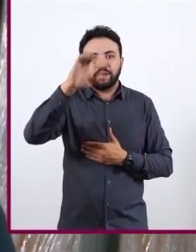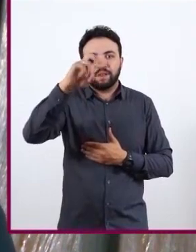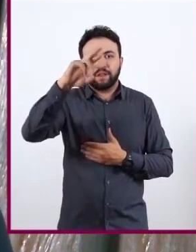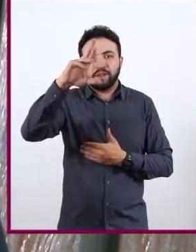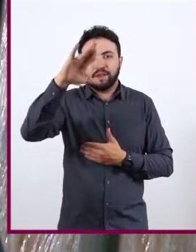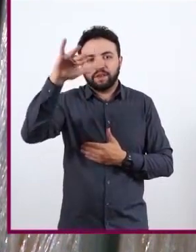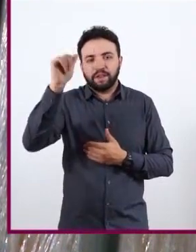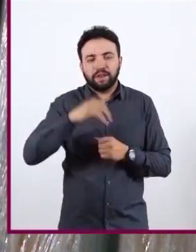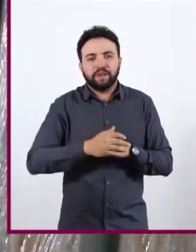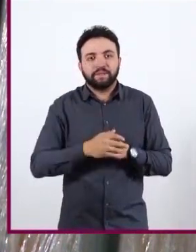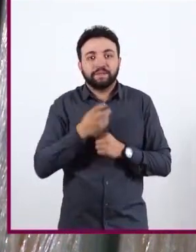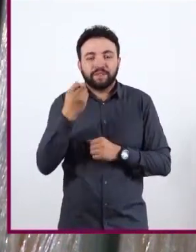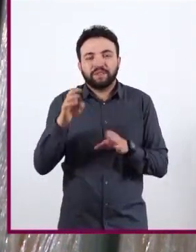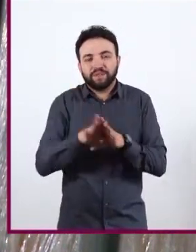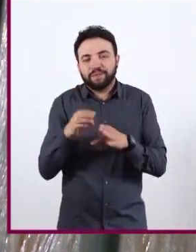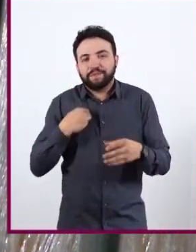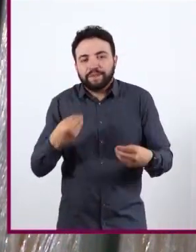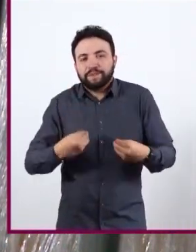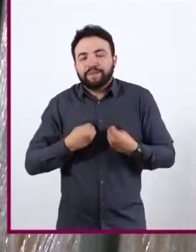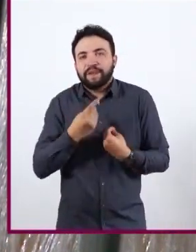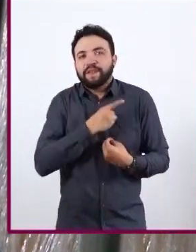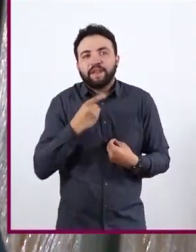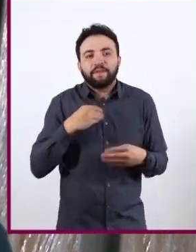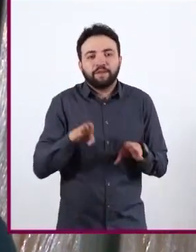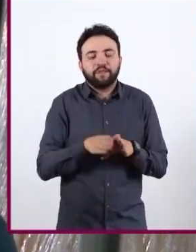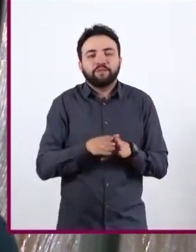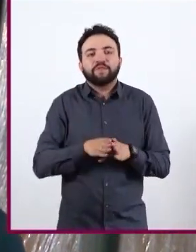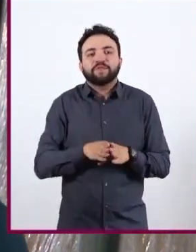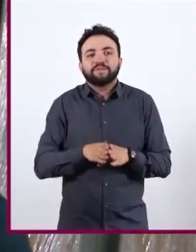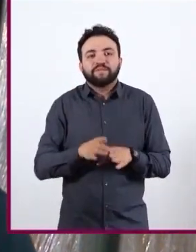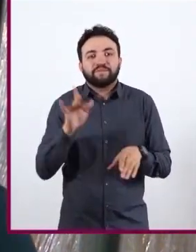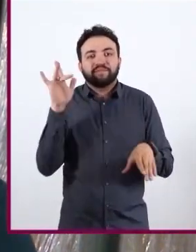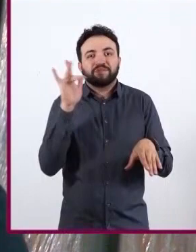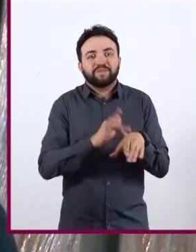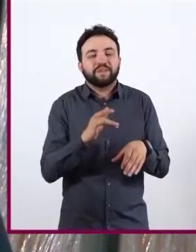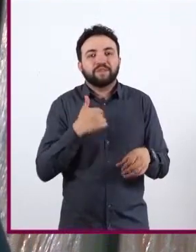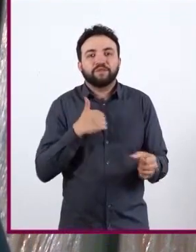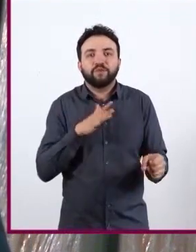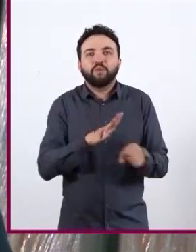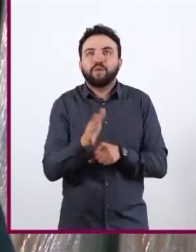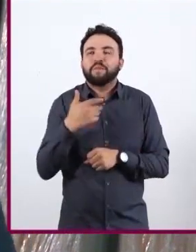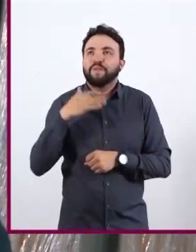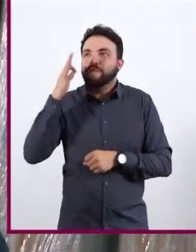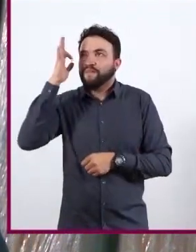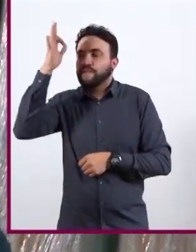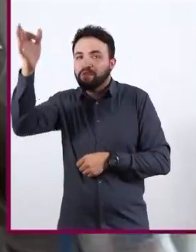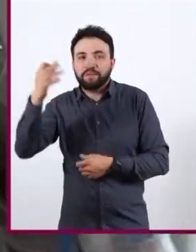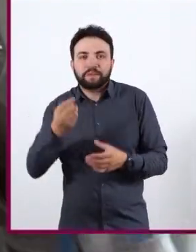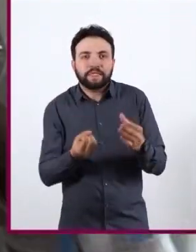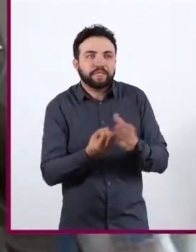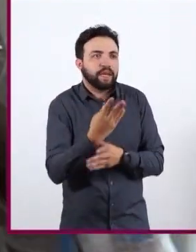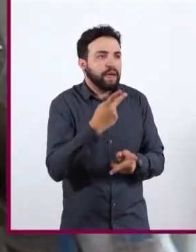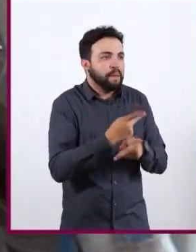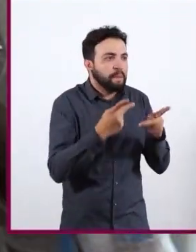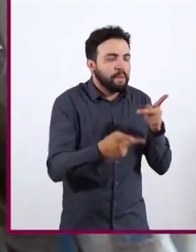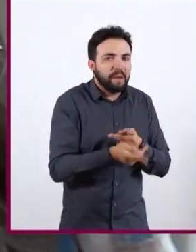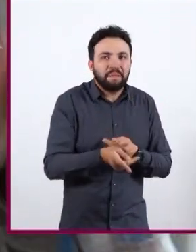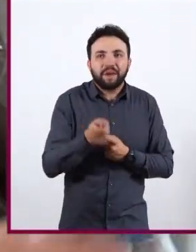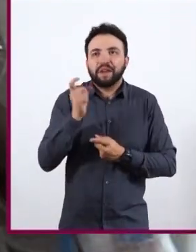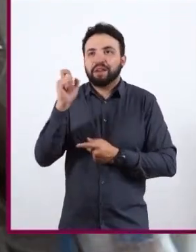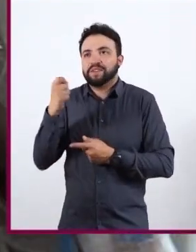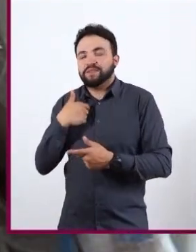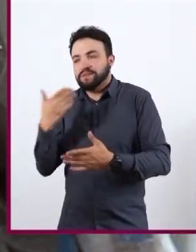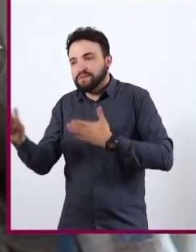una etapa, sobre todo de la vida, donde hay que tomar decisiones, ¿no? Hacia el futuro, sales de la prepa, qué voy a estudiar, qué voy